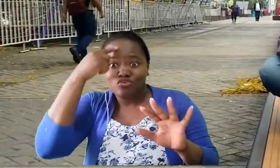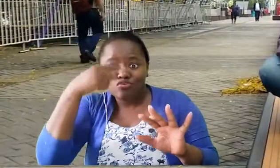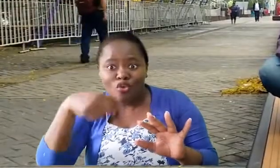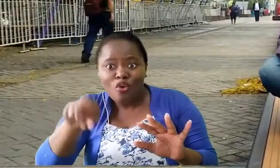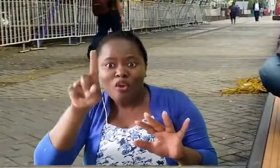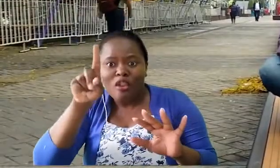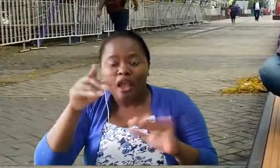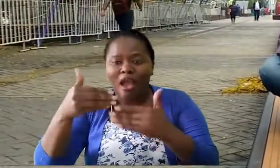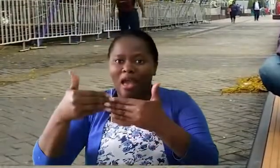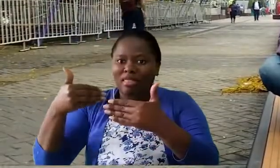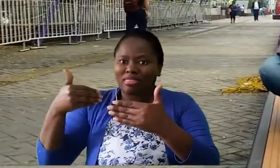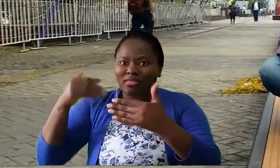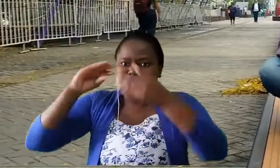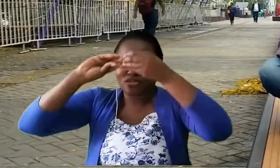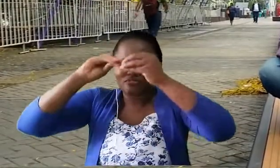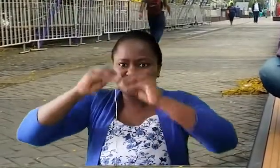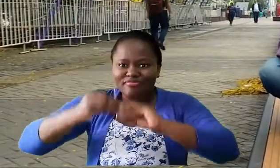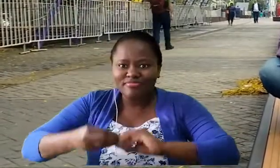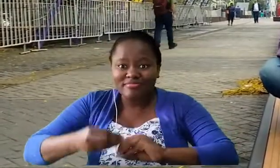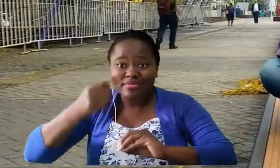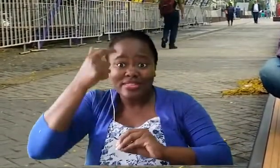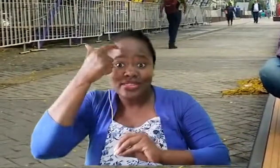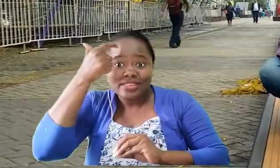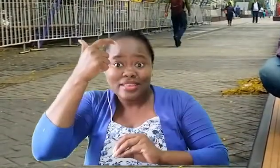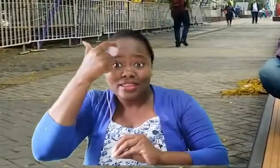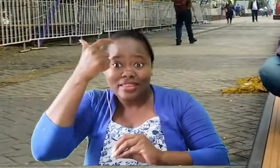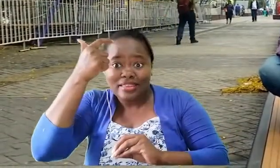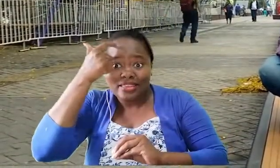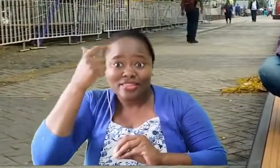decir, pues está Dios.